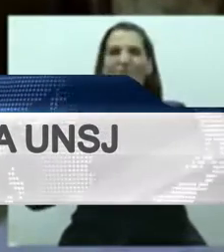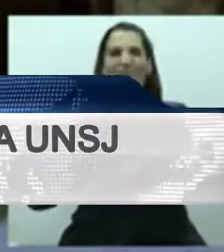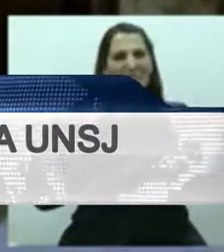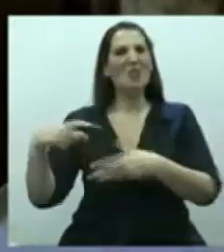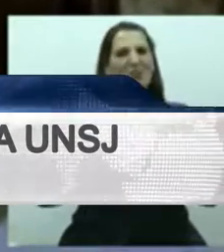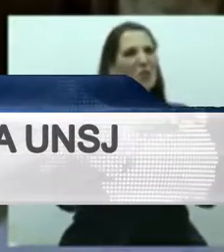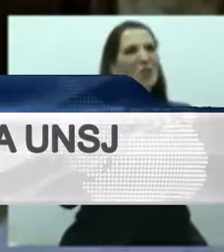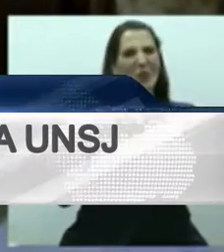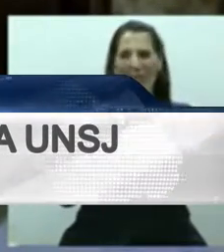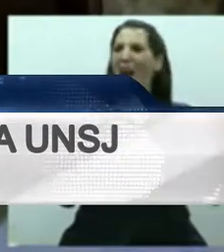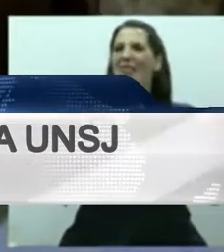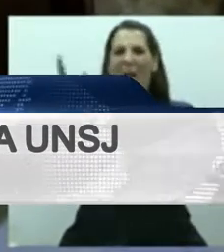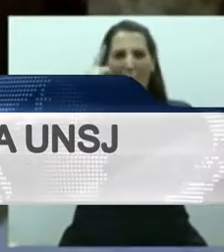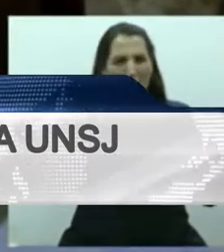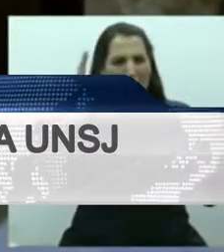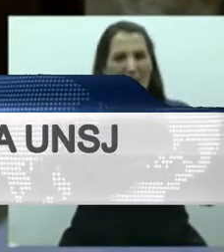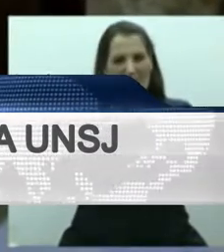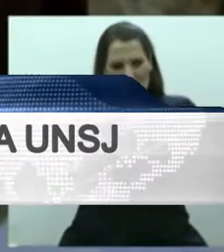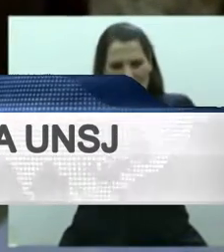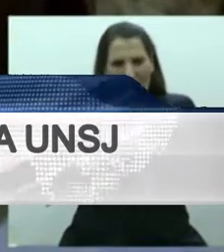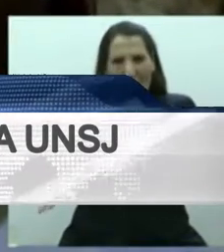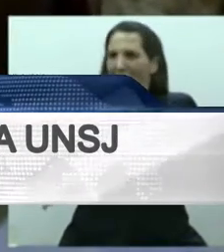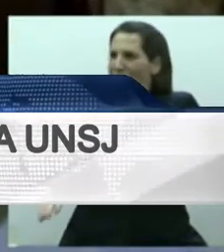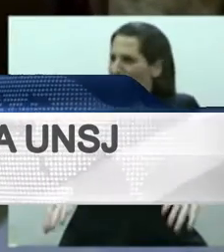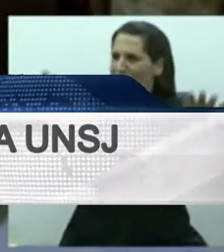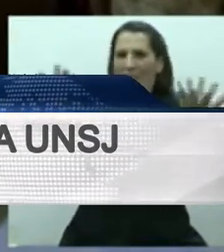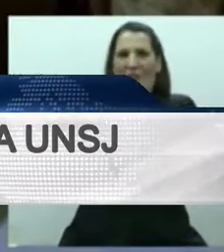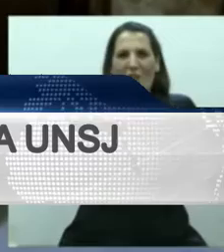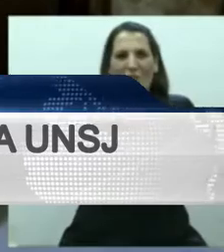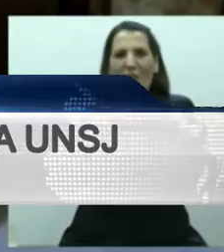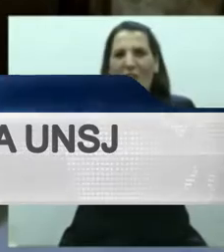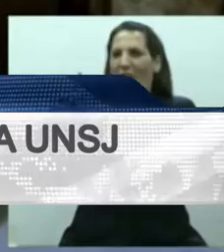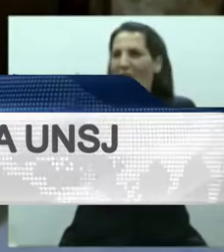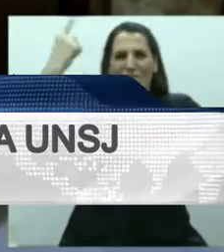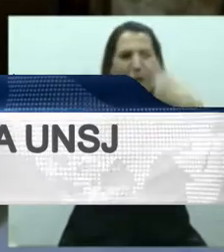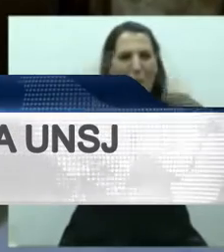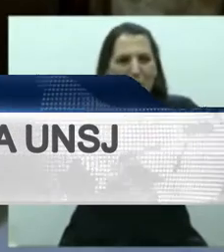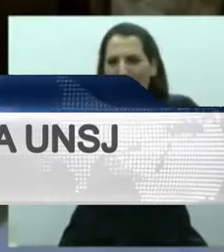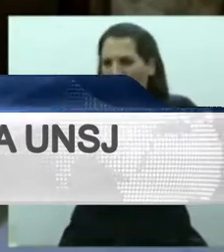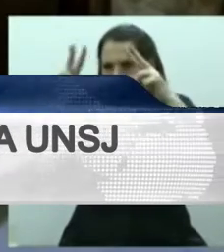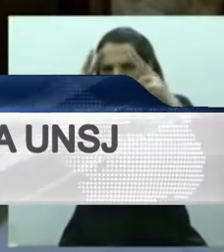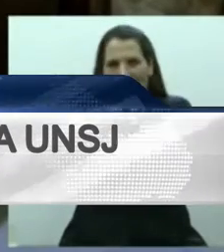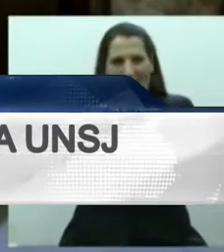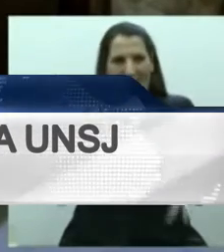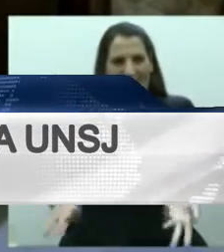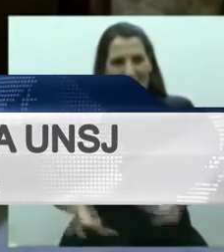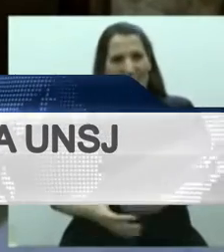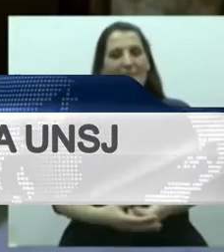educación superior, claro que habla de los concursos, pero contempla también ciertos